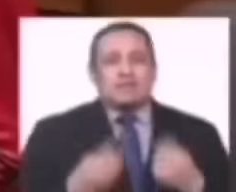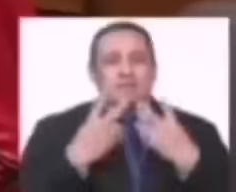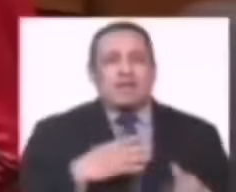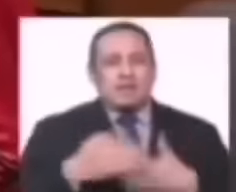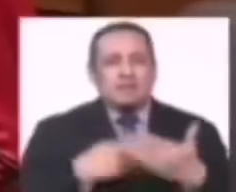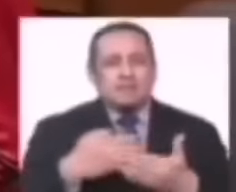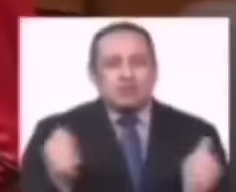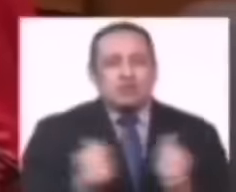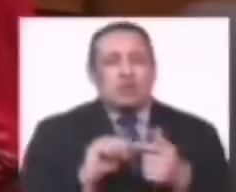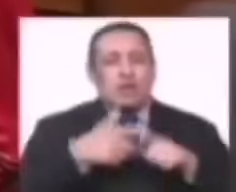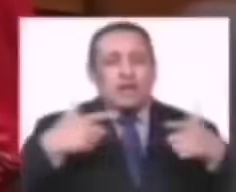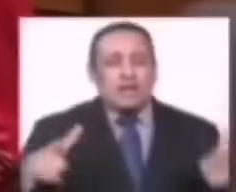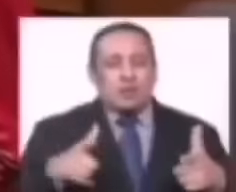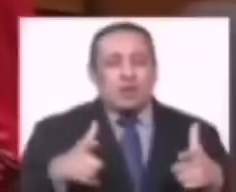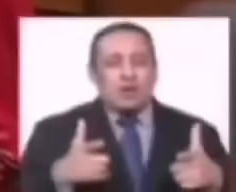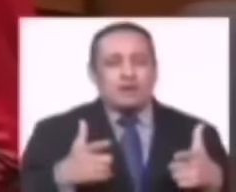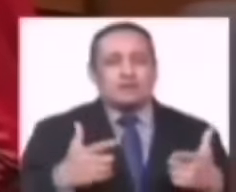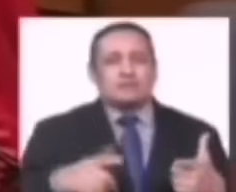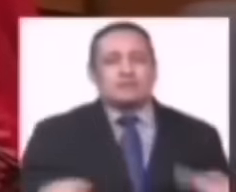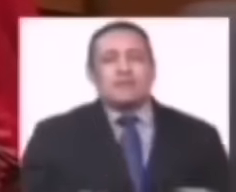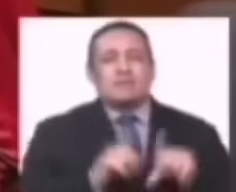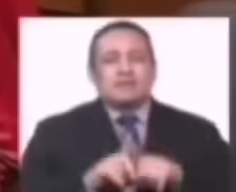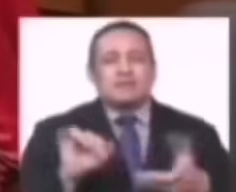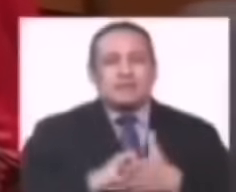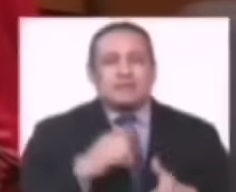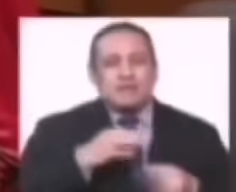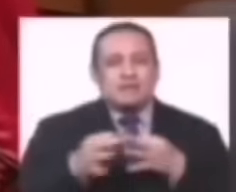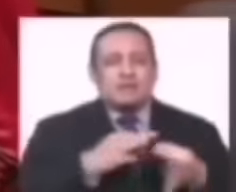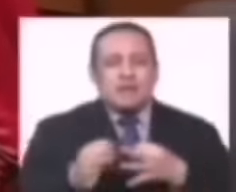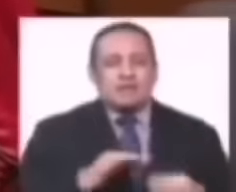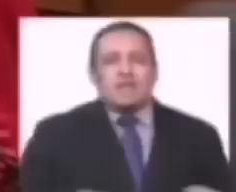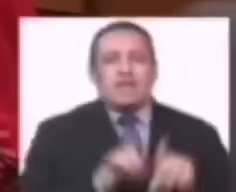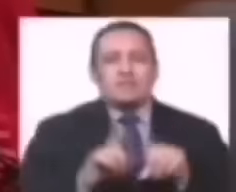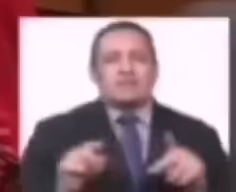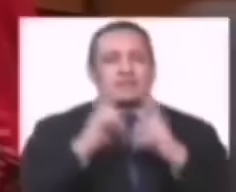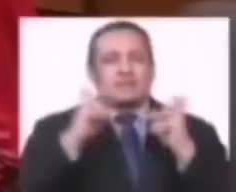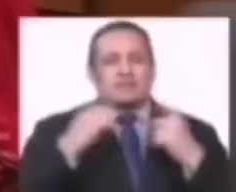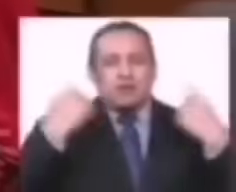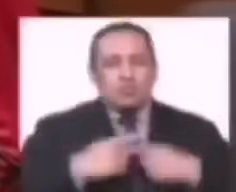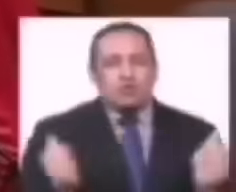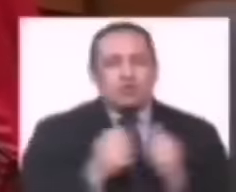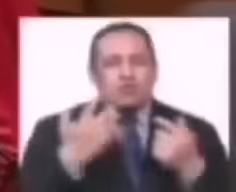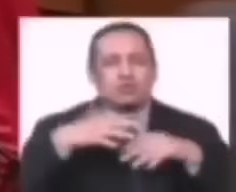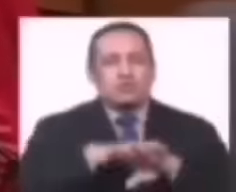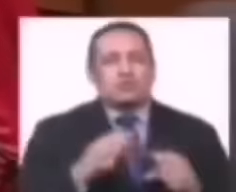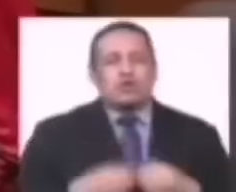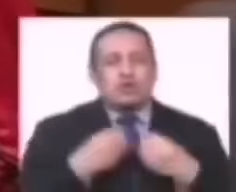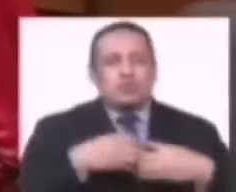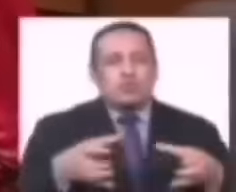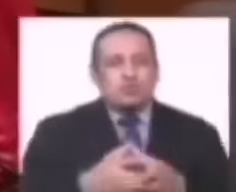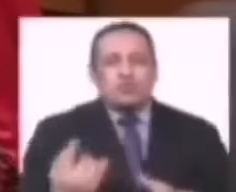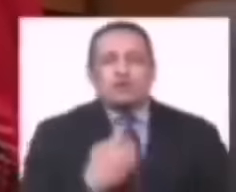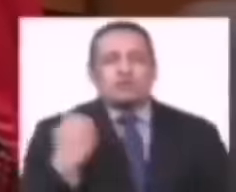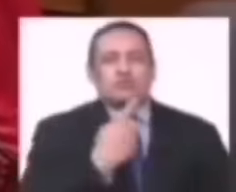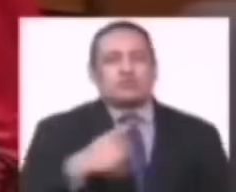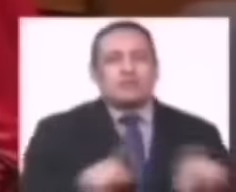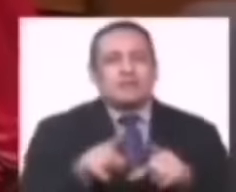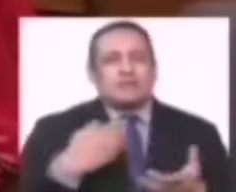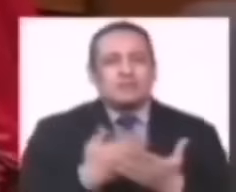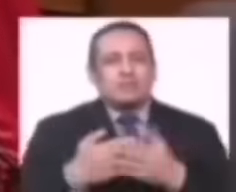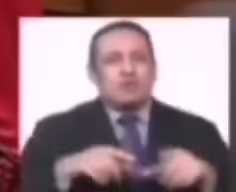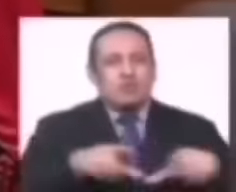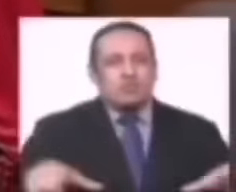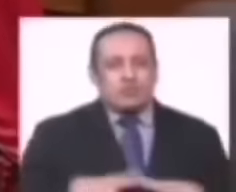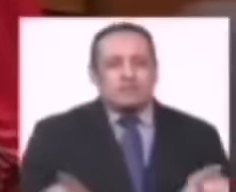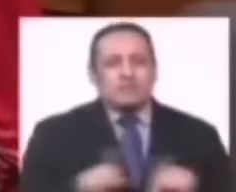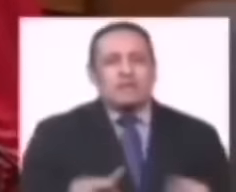lenguaje inclusivo, precisamente, es denominar y buscar incluso términos que nos incluyan colectivamente a todos y que en determinados espacios también